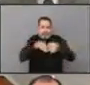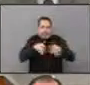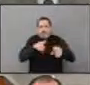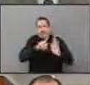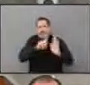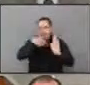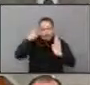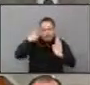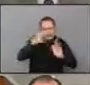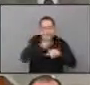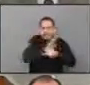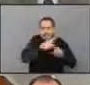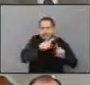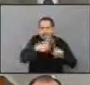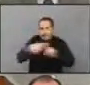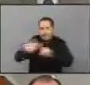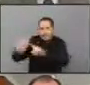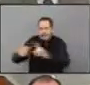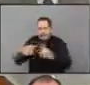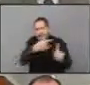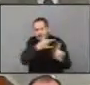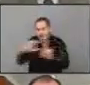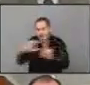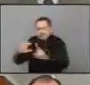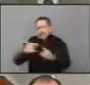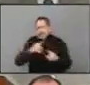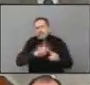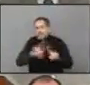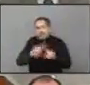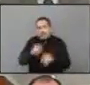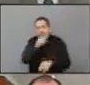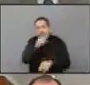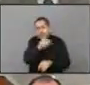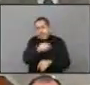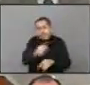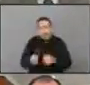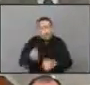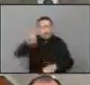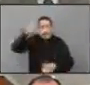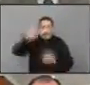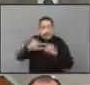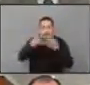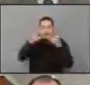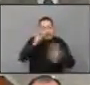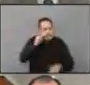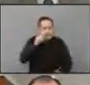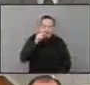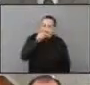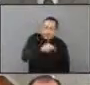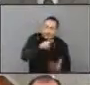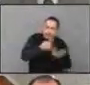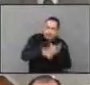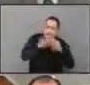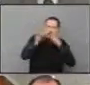y de series y todo lo demás, Netflix, que fue en donde se difunde a la